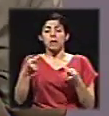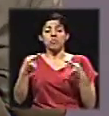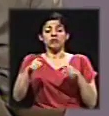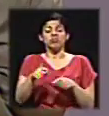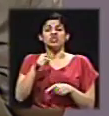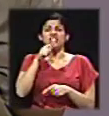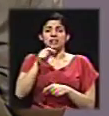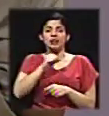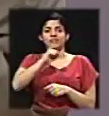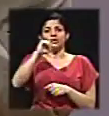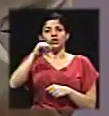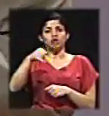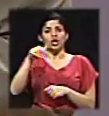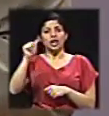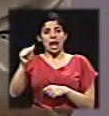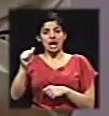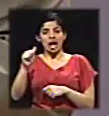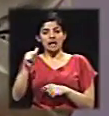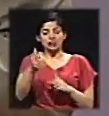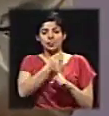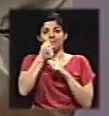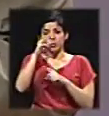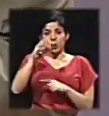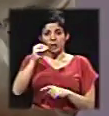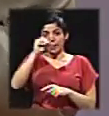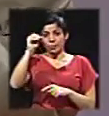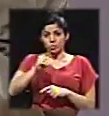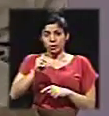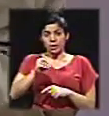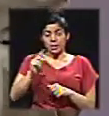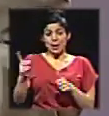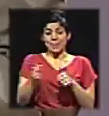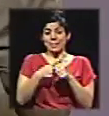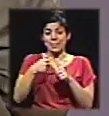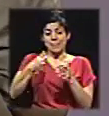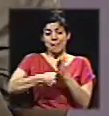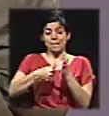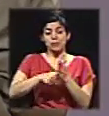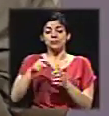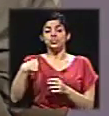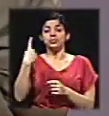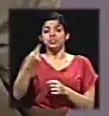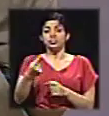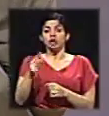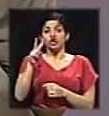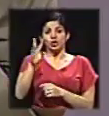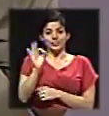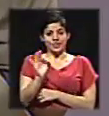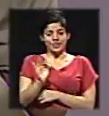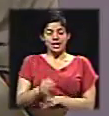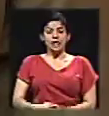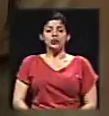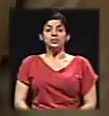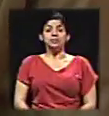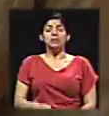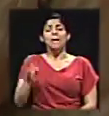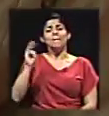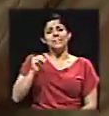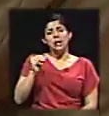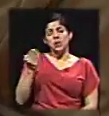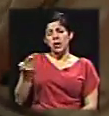Johnny Araya de lograr el 40% en la primera ronda electoral del próximo 2 de febrero. Don